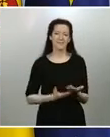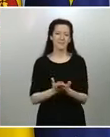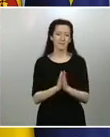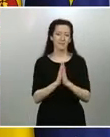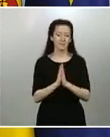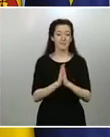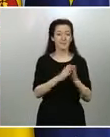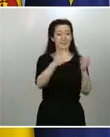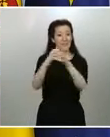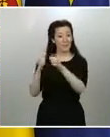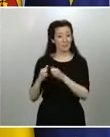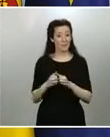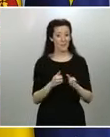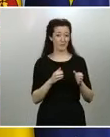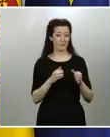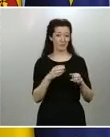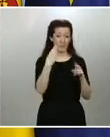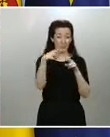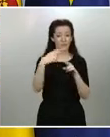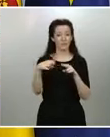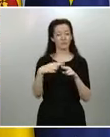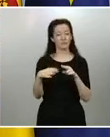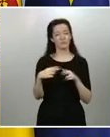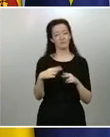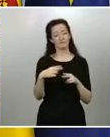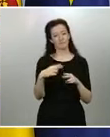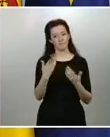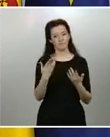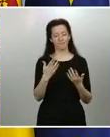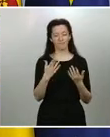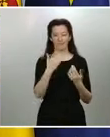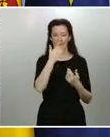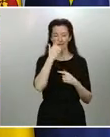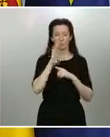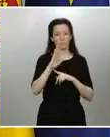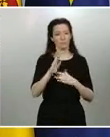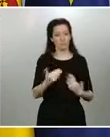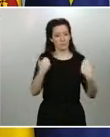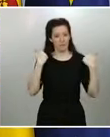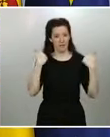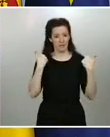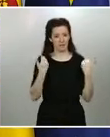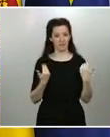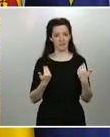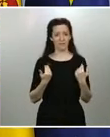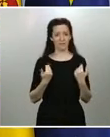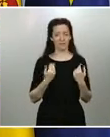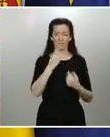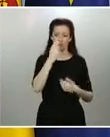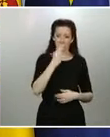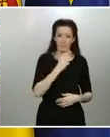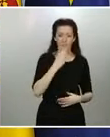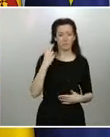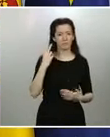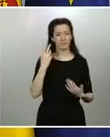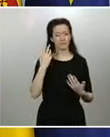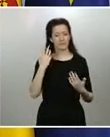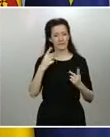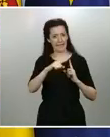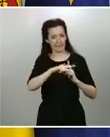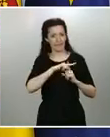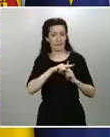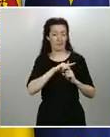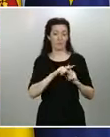consecuencia con ese sacrificio y ese compromiso que ha venido demostrando la sociedad española si la